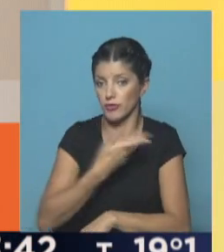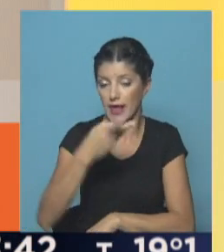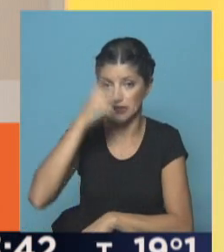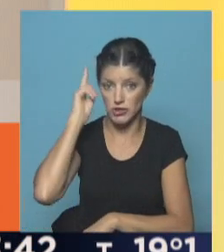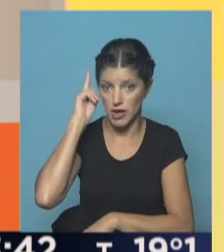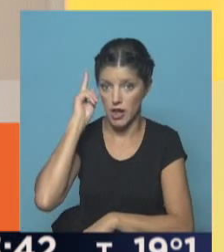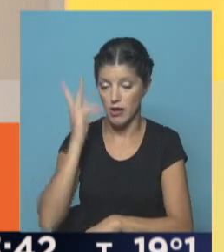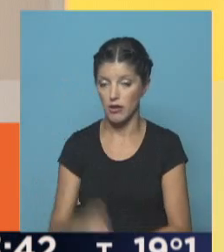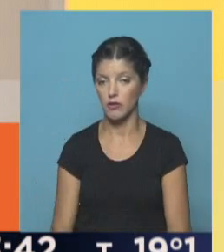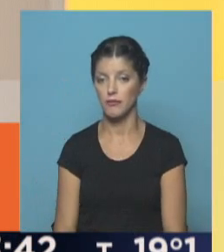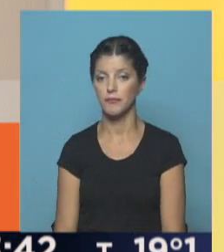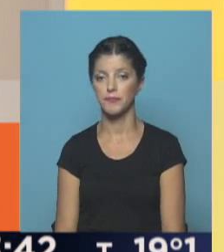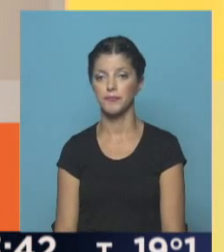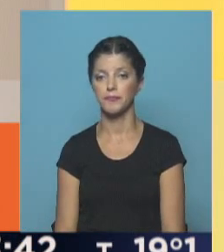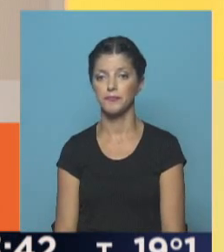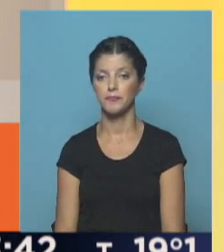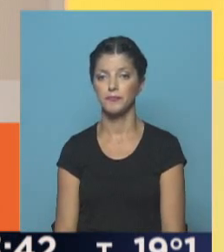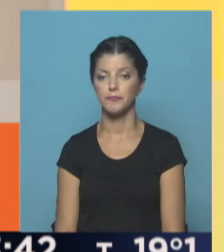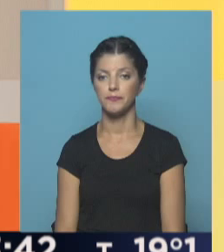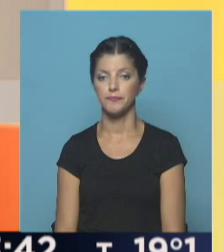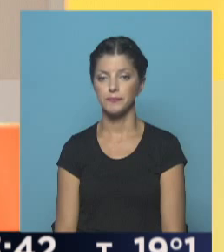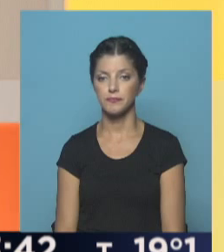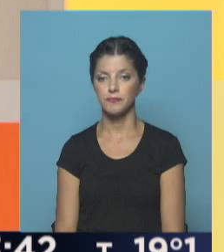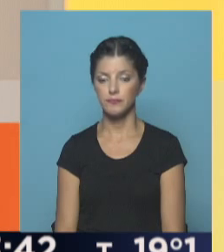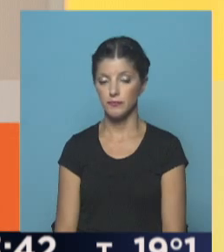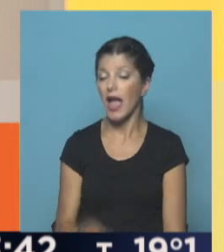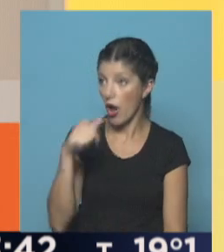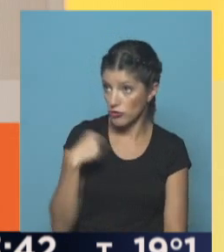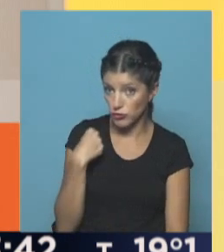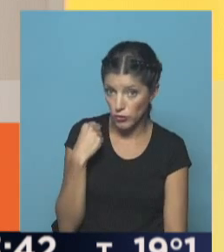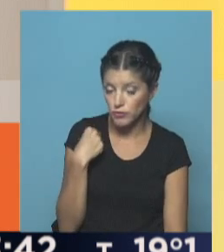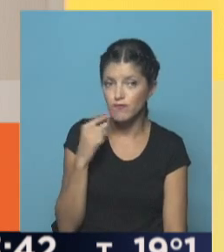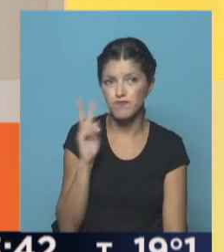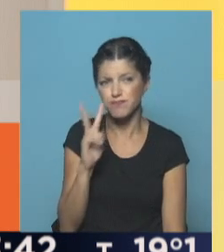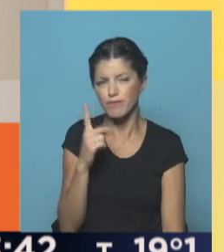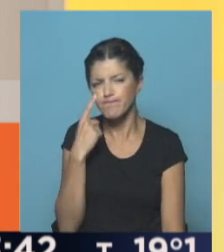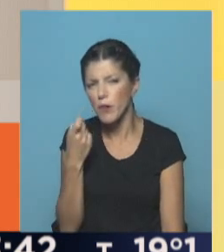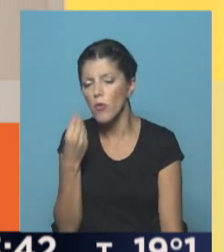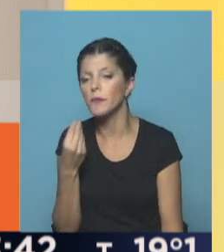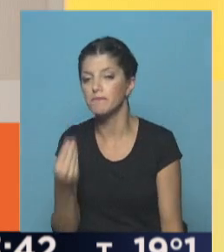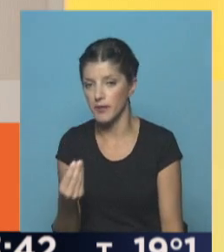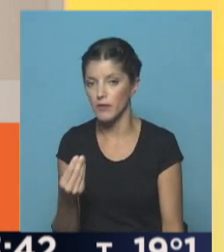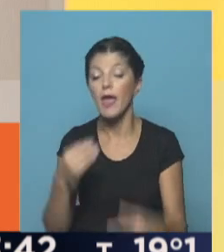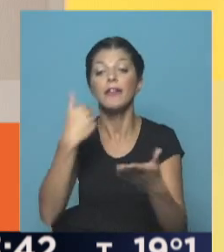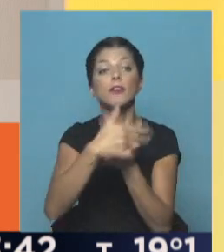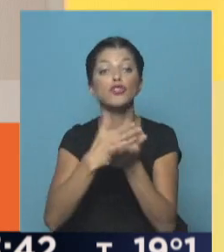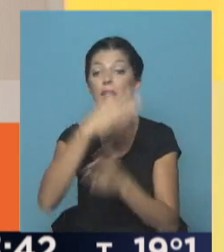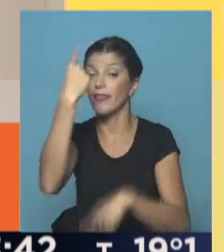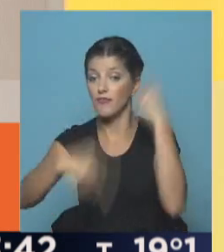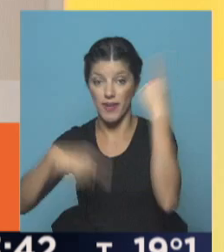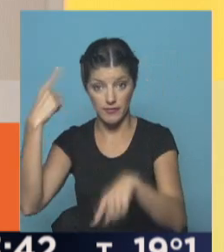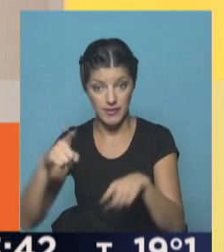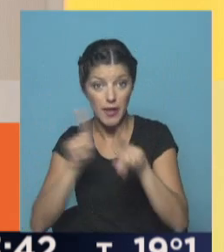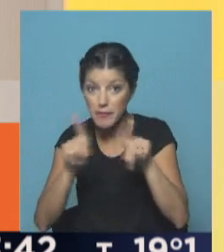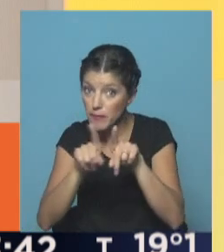fijate vos qué lo que lo que estamos viendo en principio es una lectura muy diferente entre distintos sectores de una misma coalición